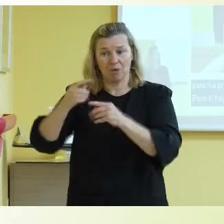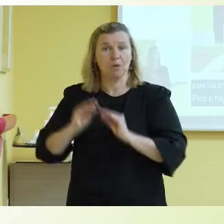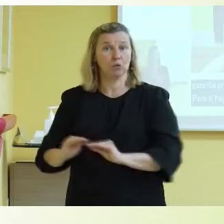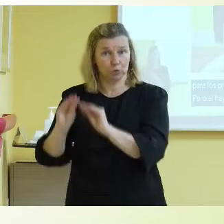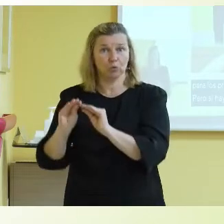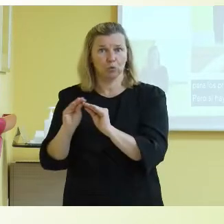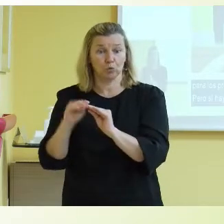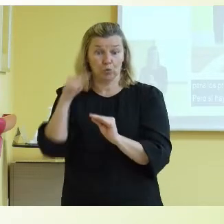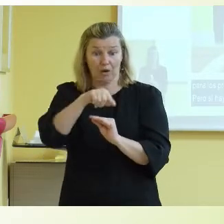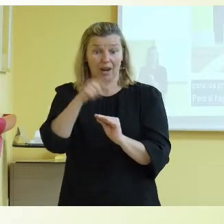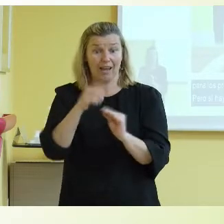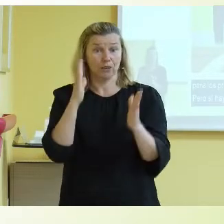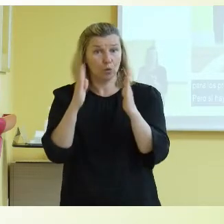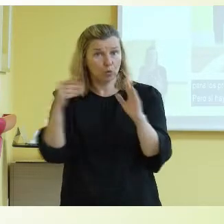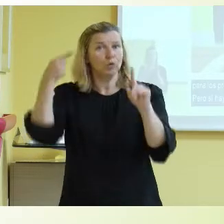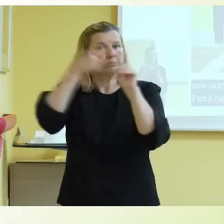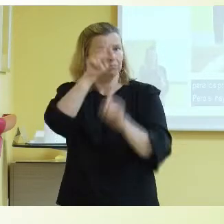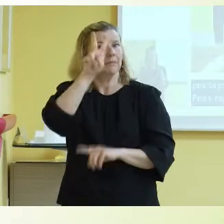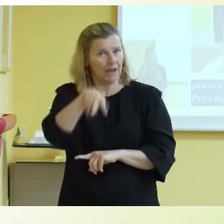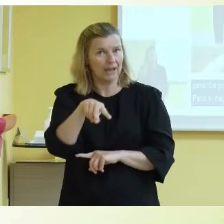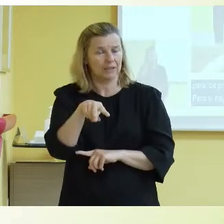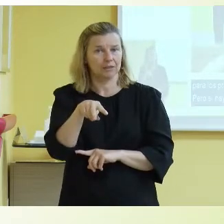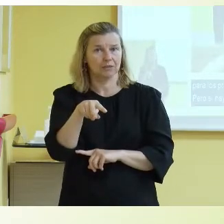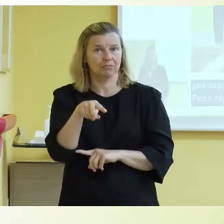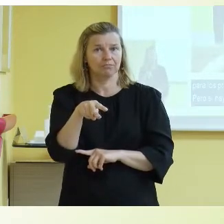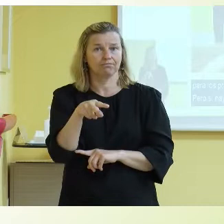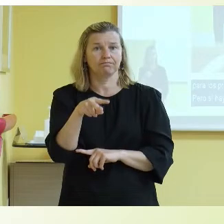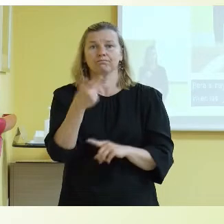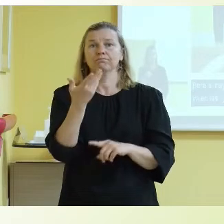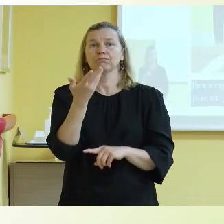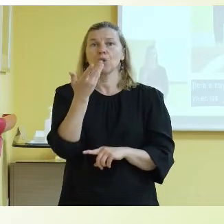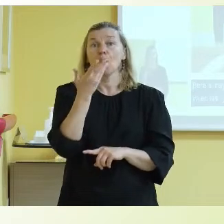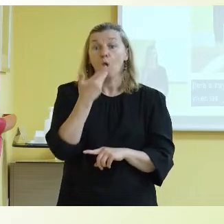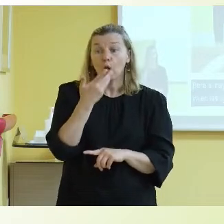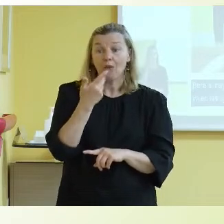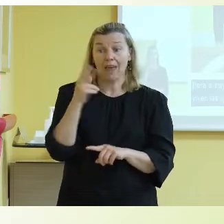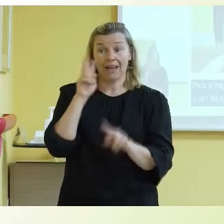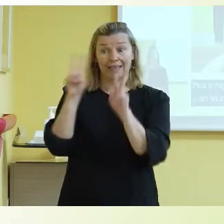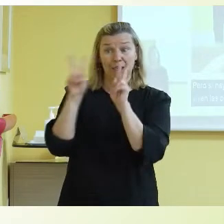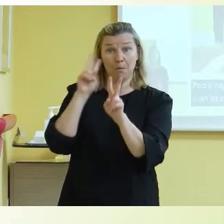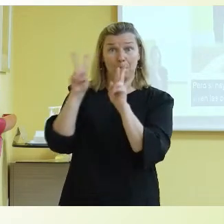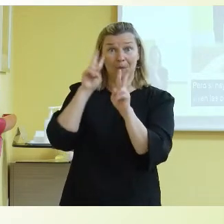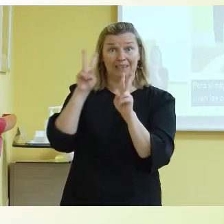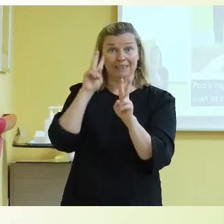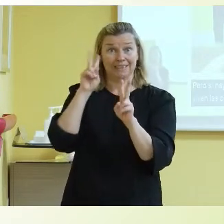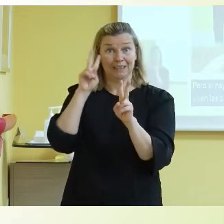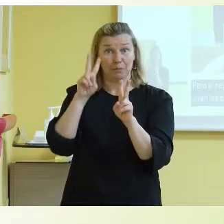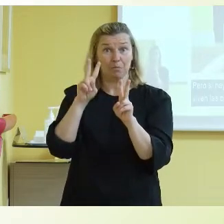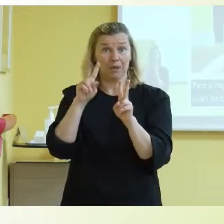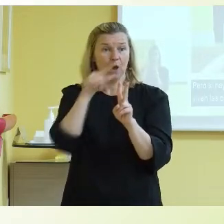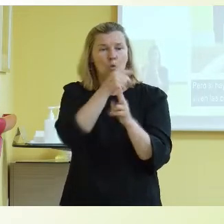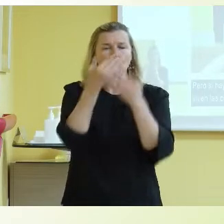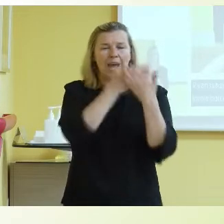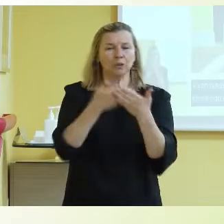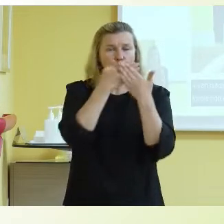los objetivos de este curso de formación especializada, que es dar a conocer y hacer visibles, según el estudio en serio, que se